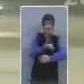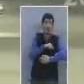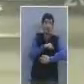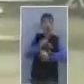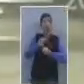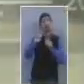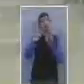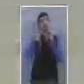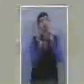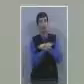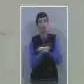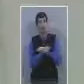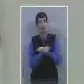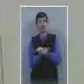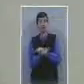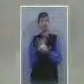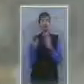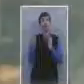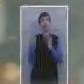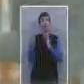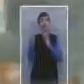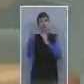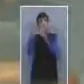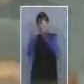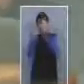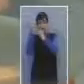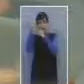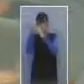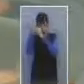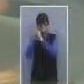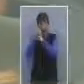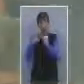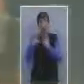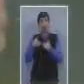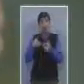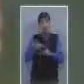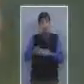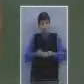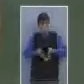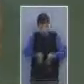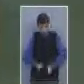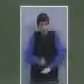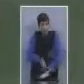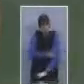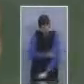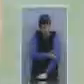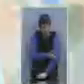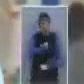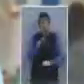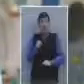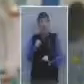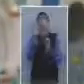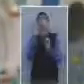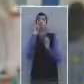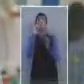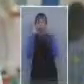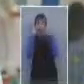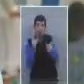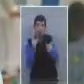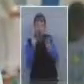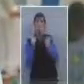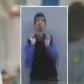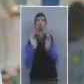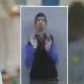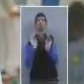Bancos de leche exclusiva para niños prematuros, en donde las donaciones pasan por una estricta selección antes de ser almacenada. Haciendo una